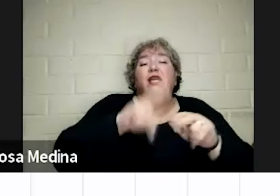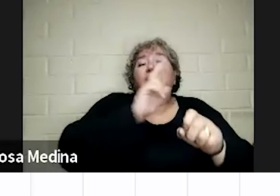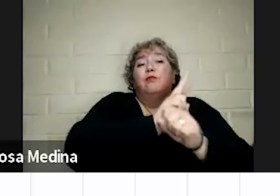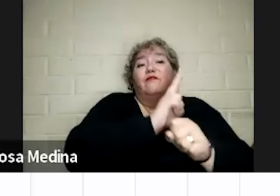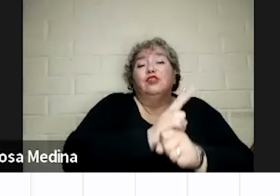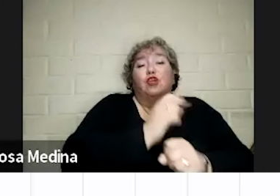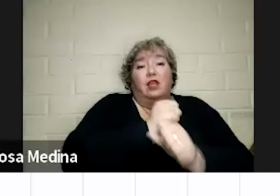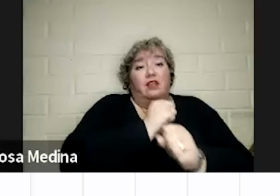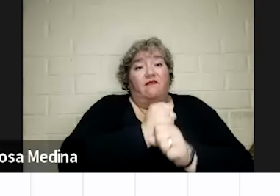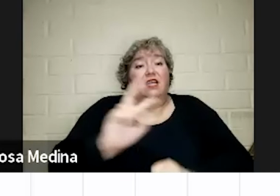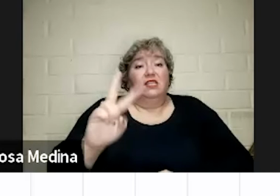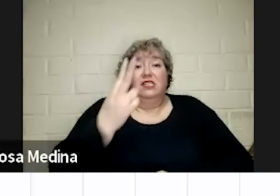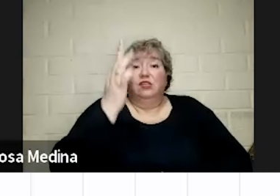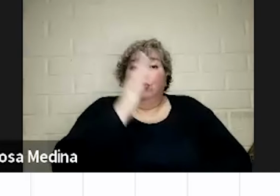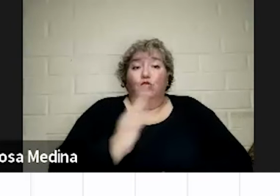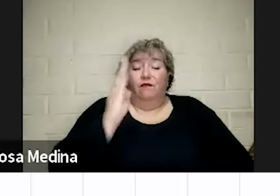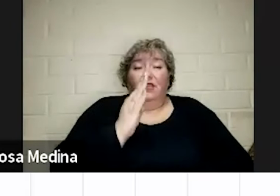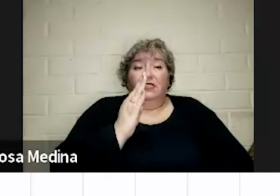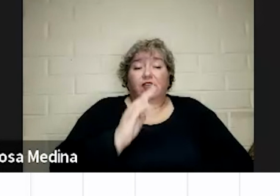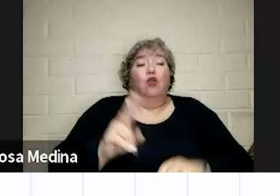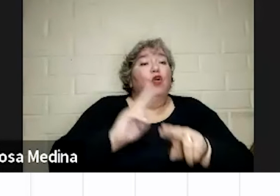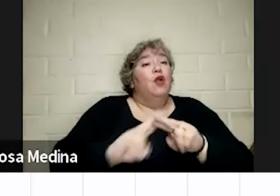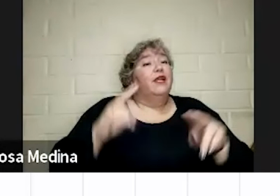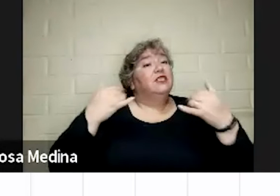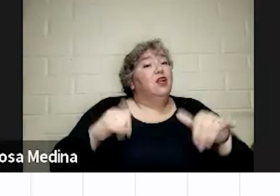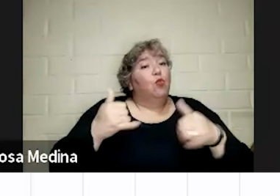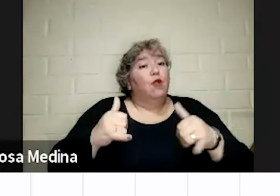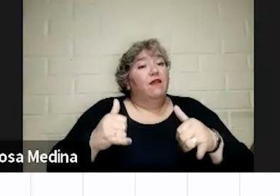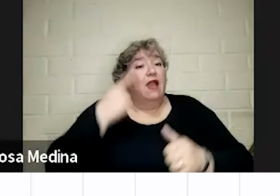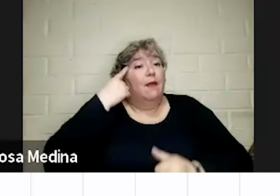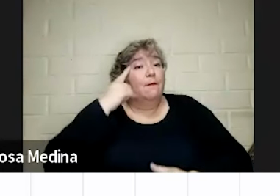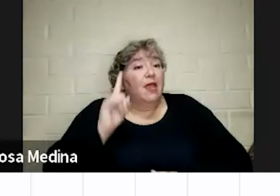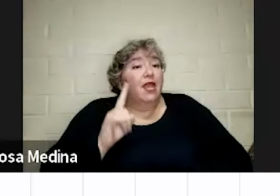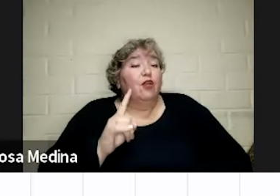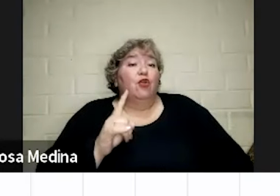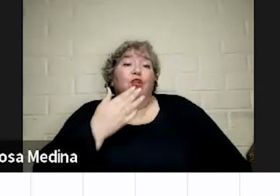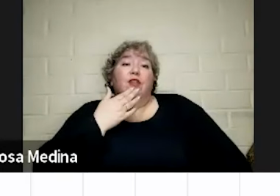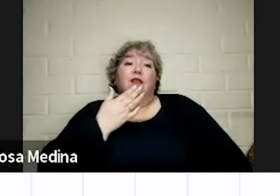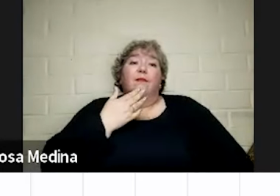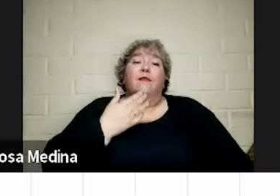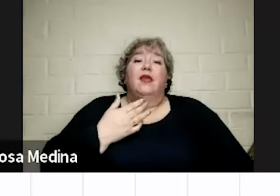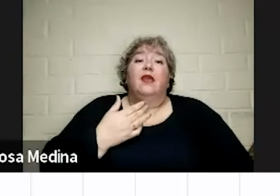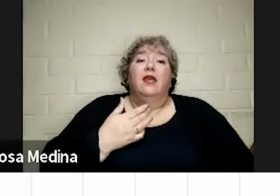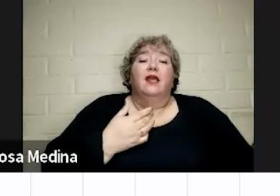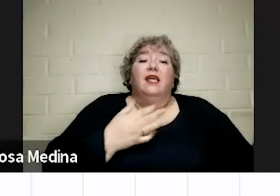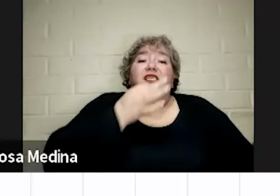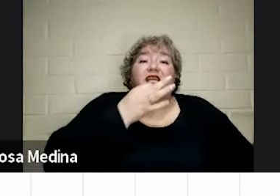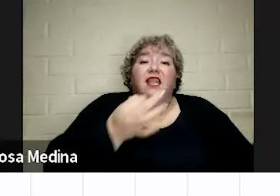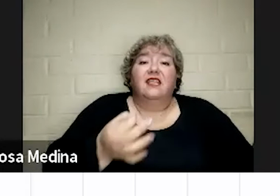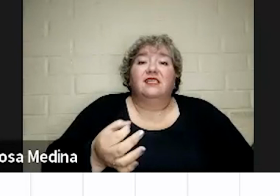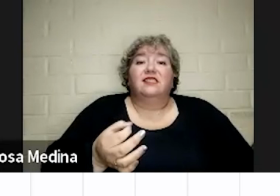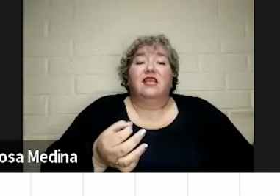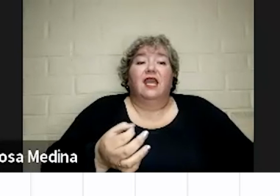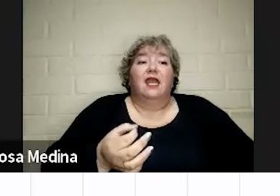niños de segundo básico, es hacer los juegos para promover funciones ejecutivas, pero les dice a los niños: estamos aprendiendo a desarrollar las